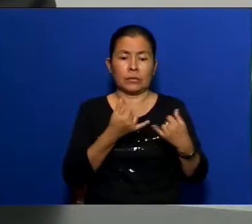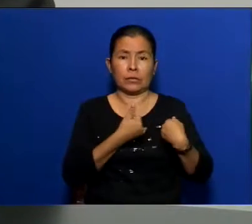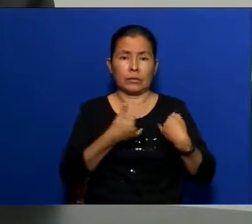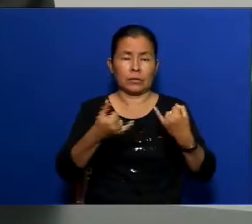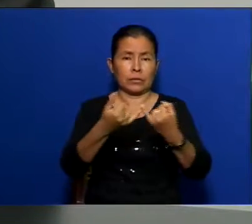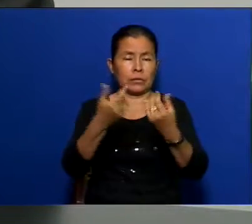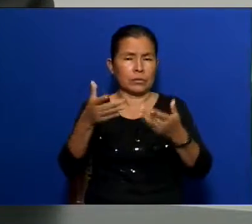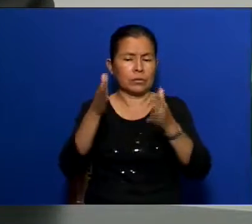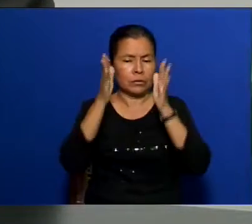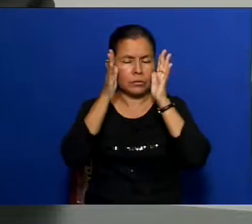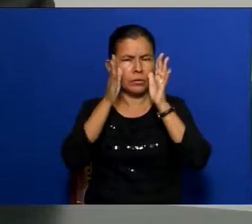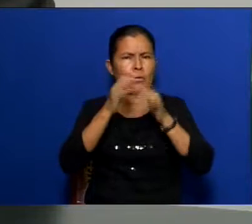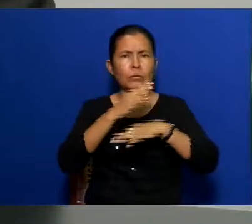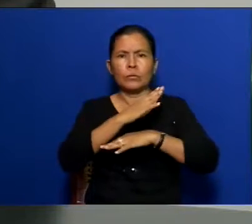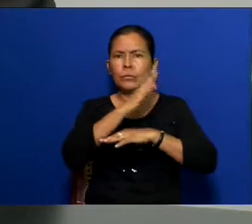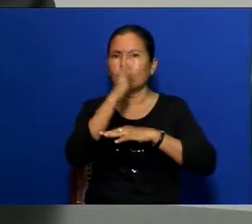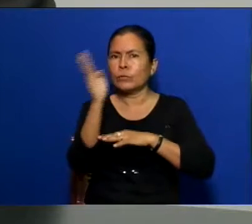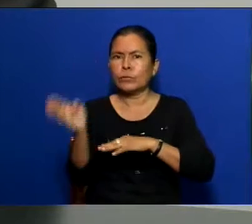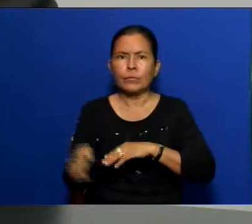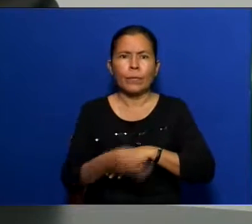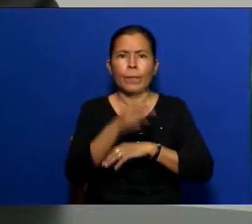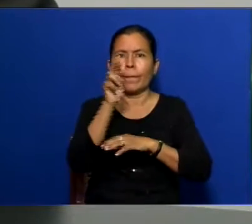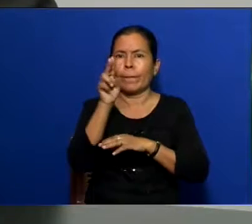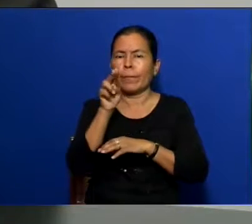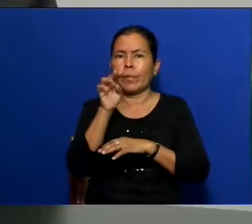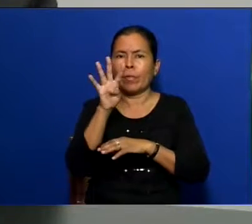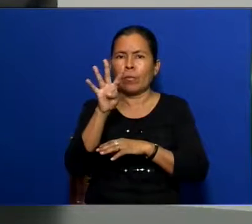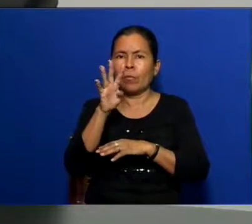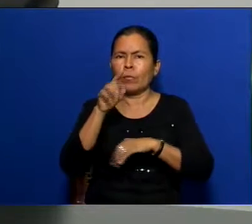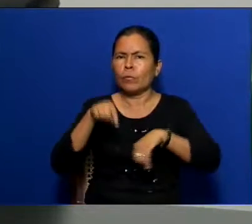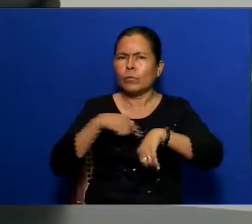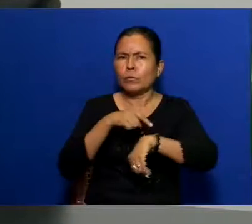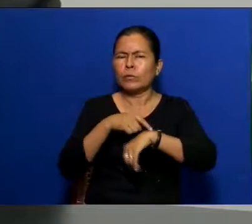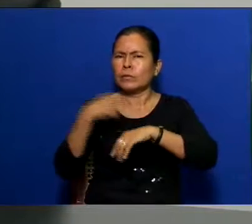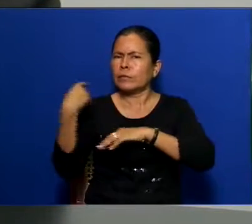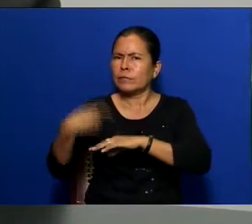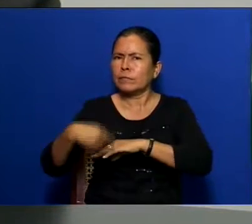las 24 horas del día, todos los días.